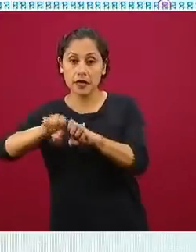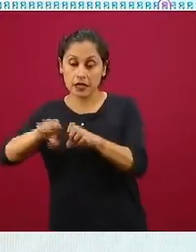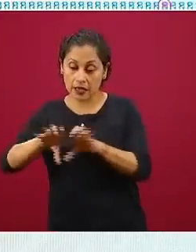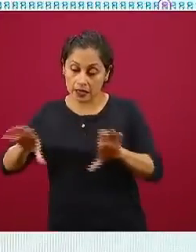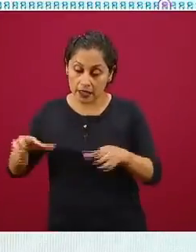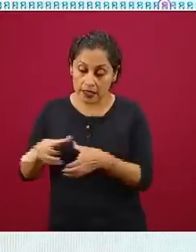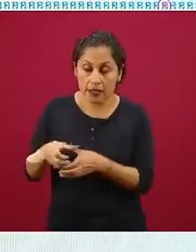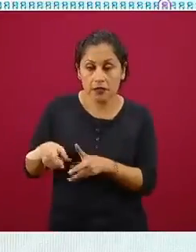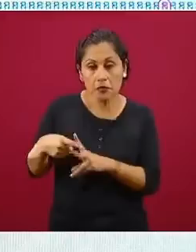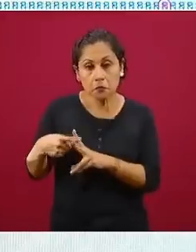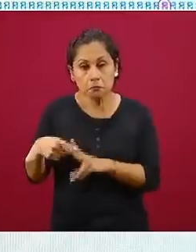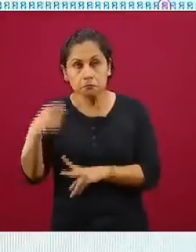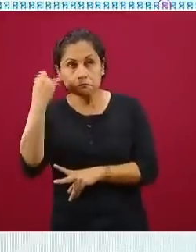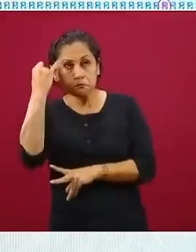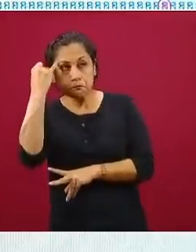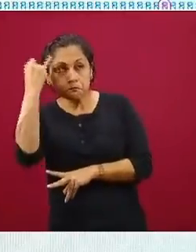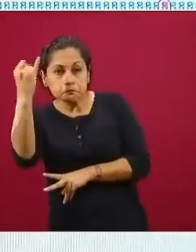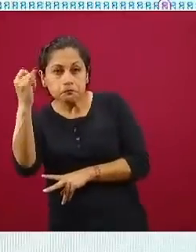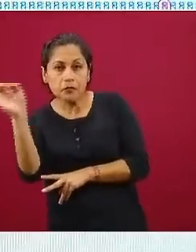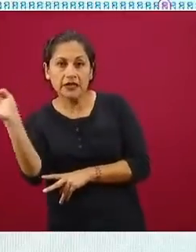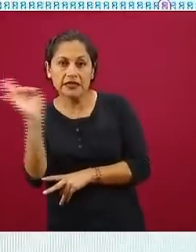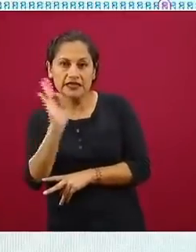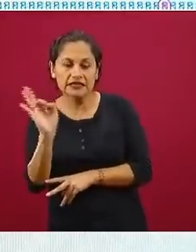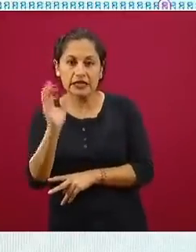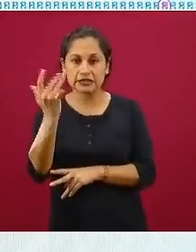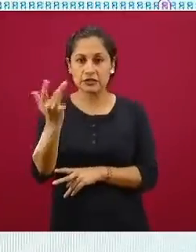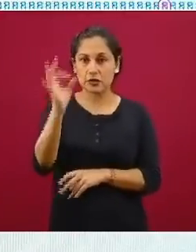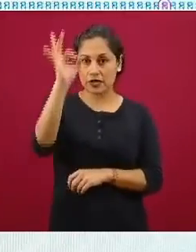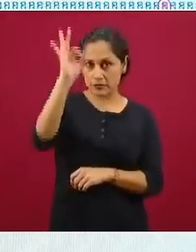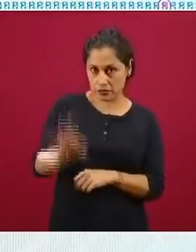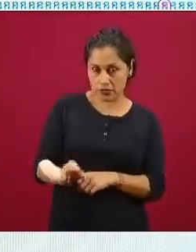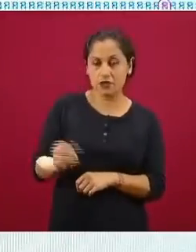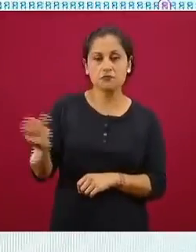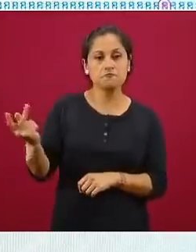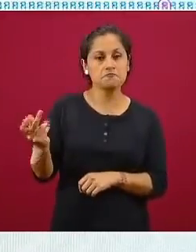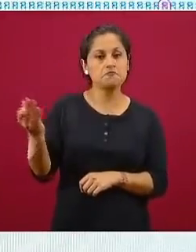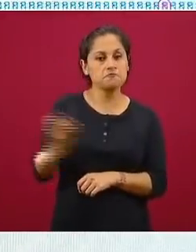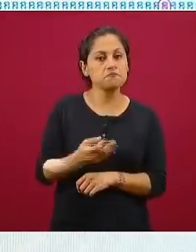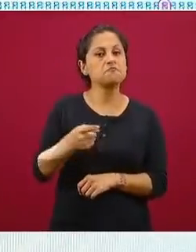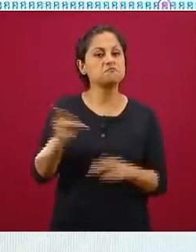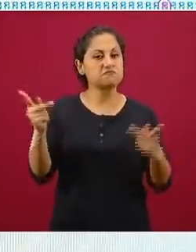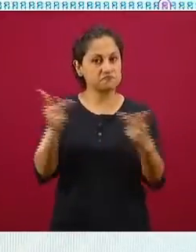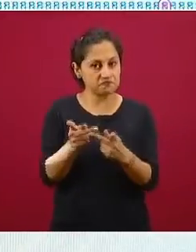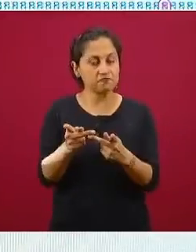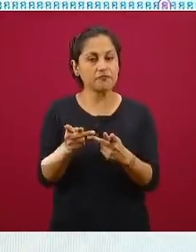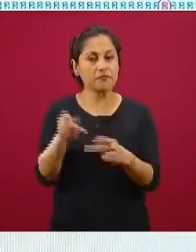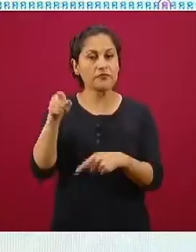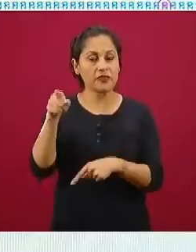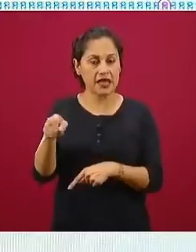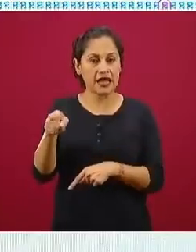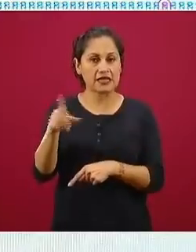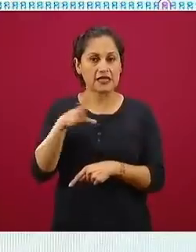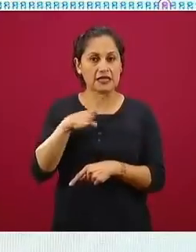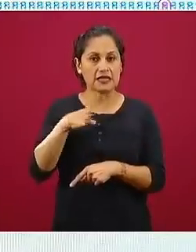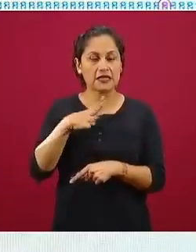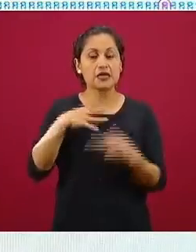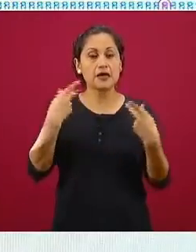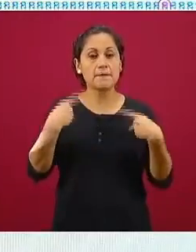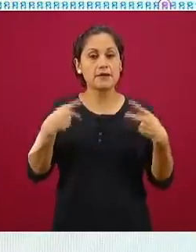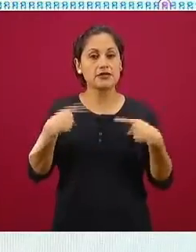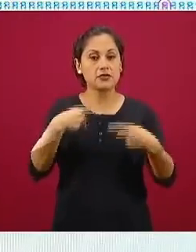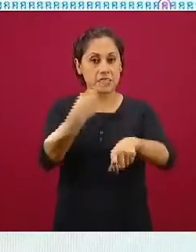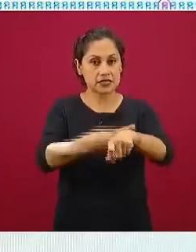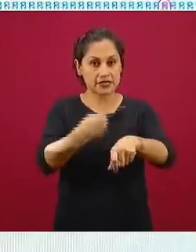50% de probabilidad de que a la fecha específica se encuentre ahí el número de eventos, el número